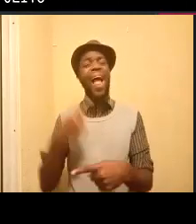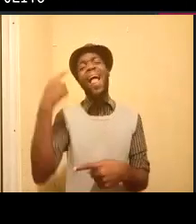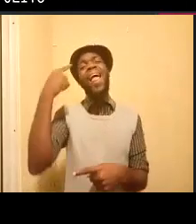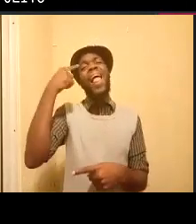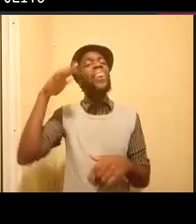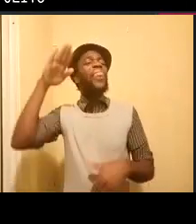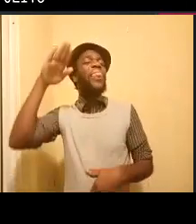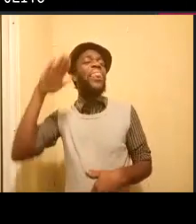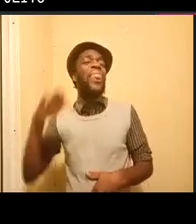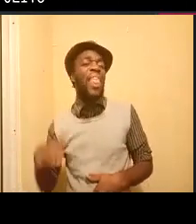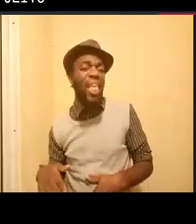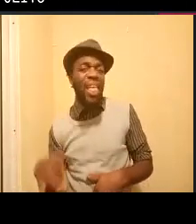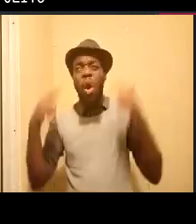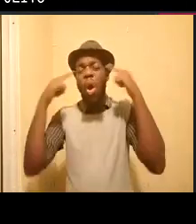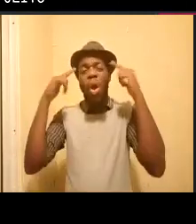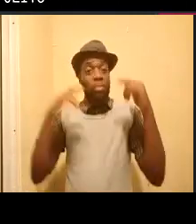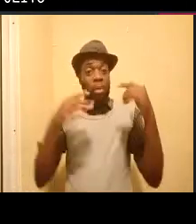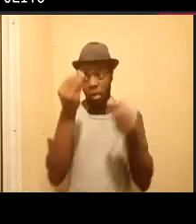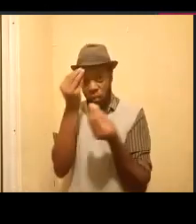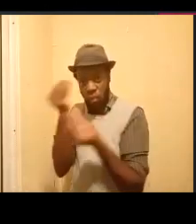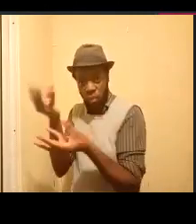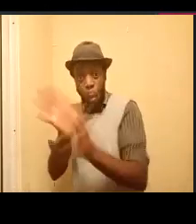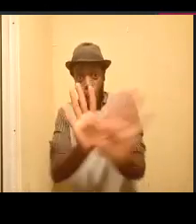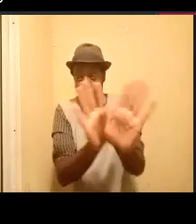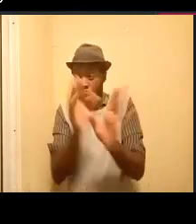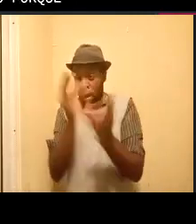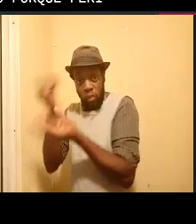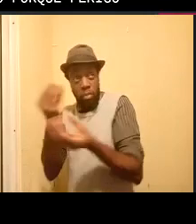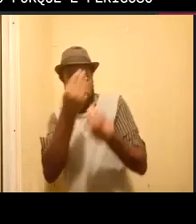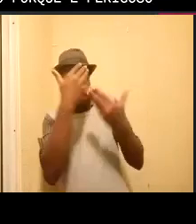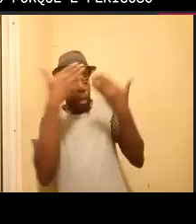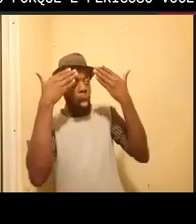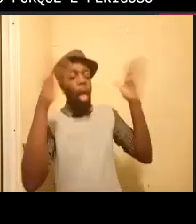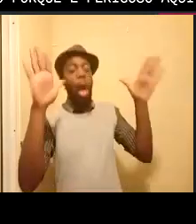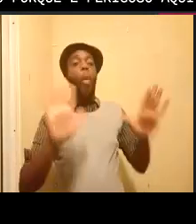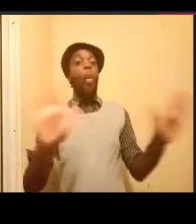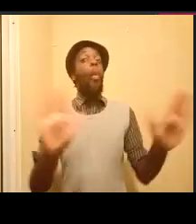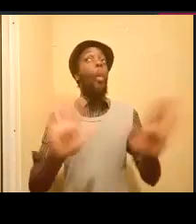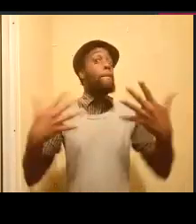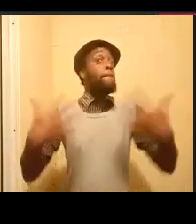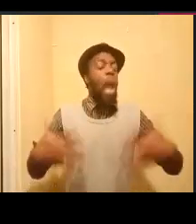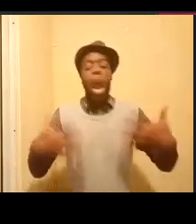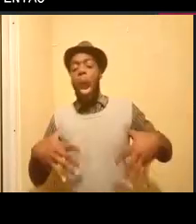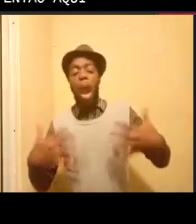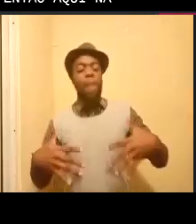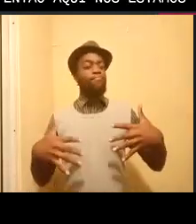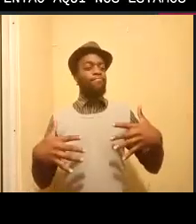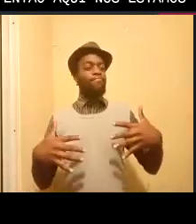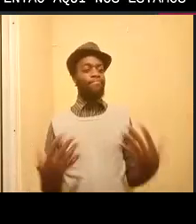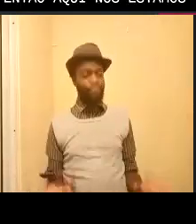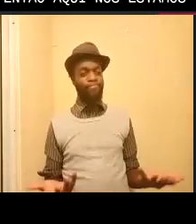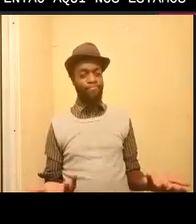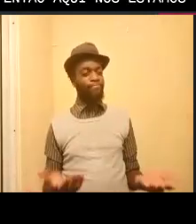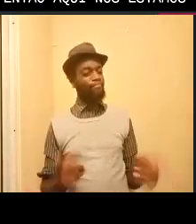Él o ella no debe de saber eso porque es peligroso. Entonces, aquí vemos por parte de los gobiernos, si